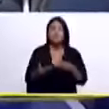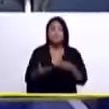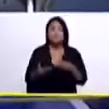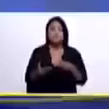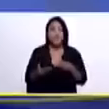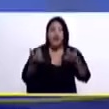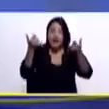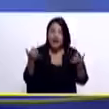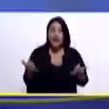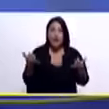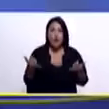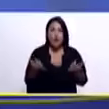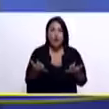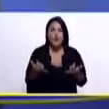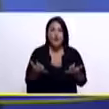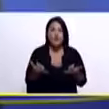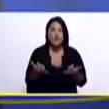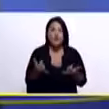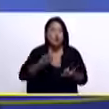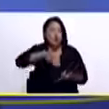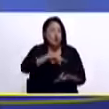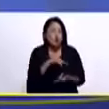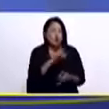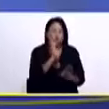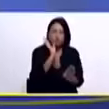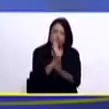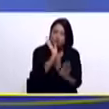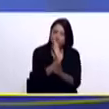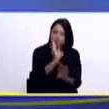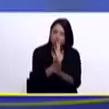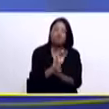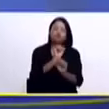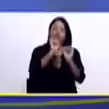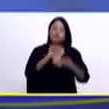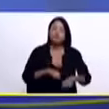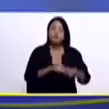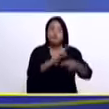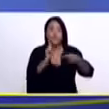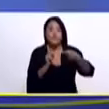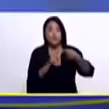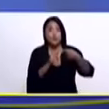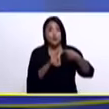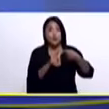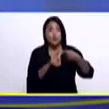en este momento defendiendo acérrimamente. El primero de ellos,